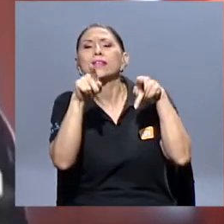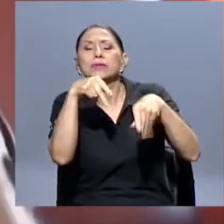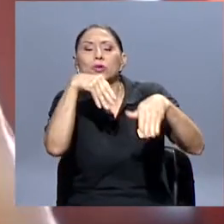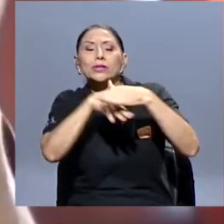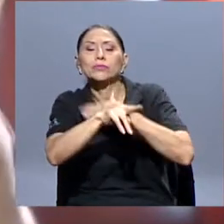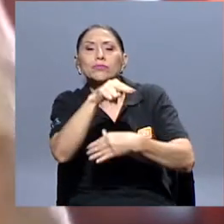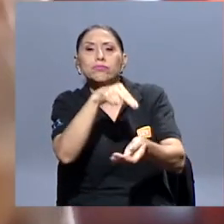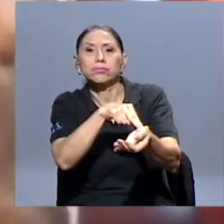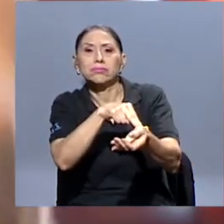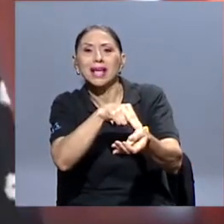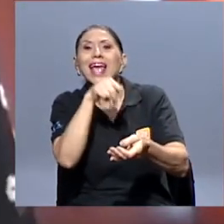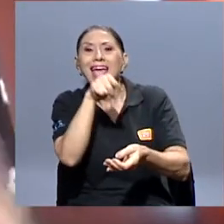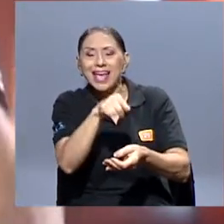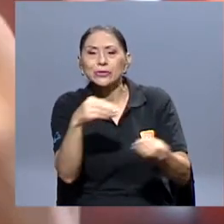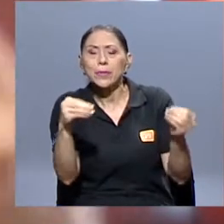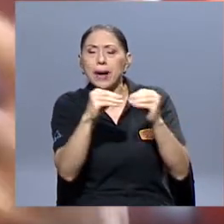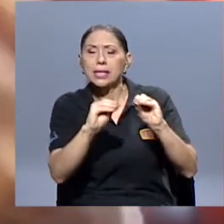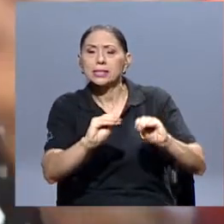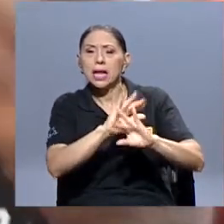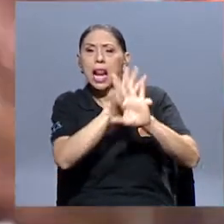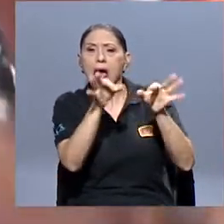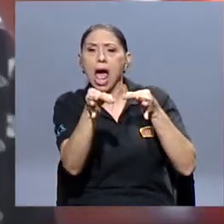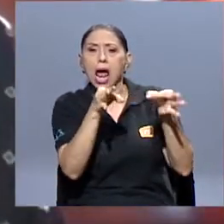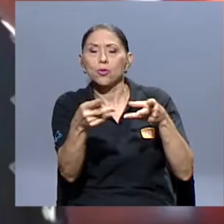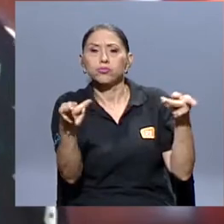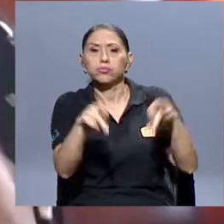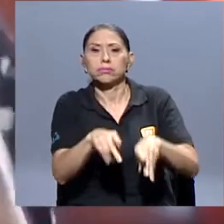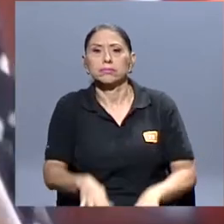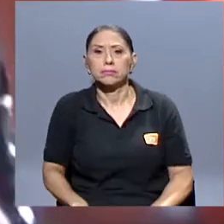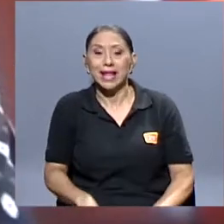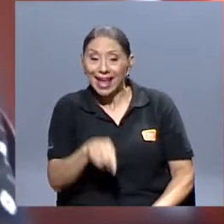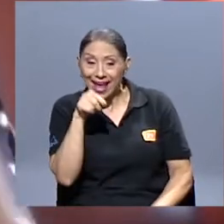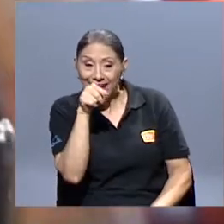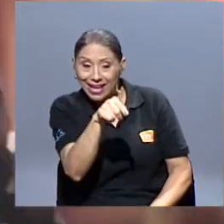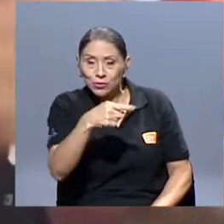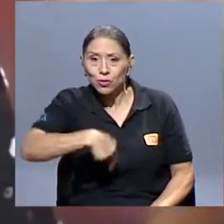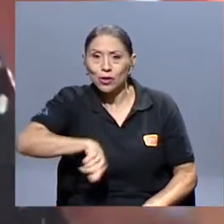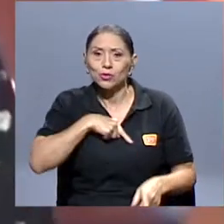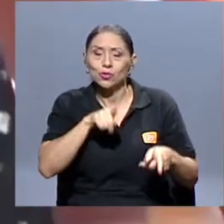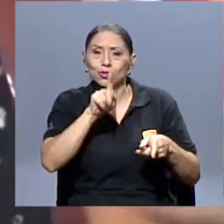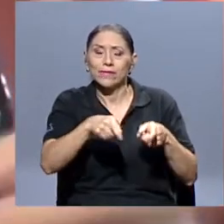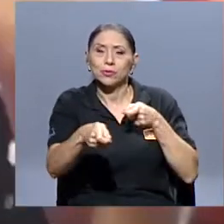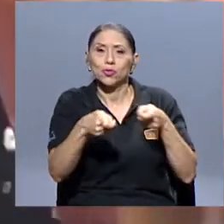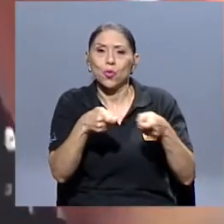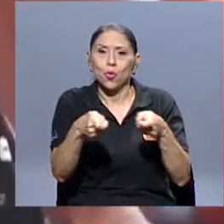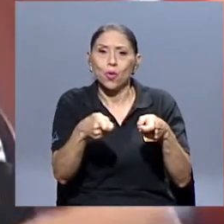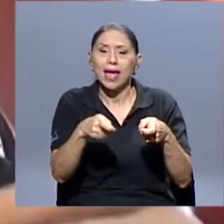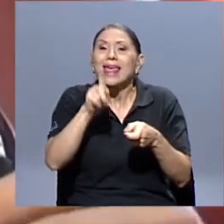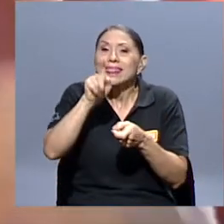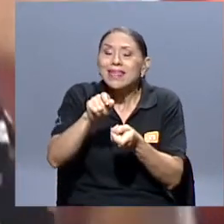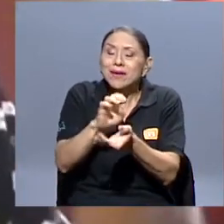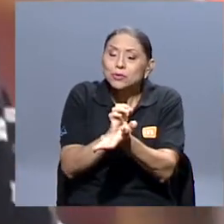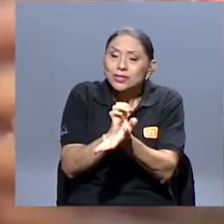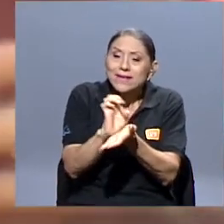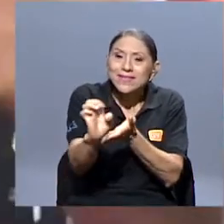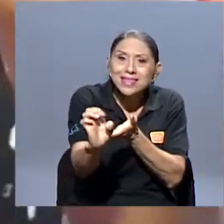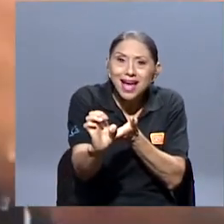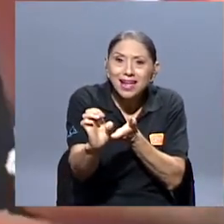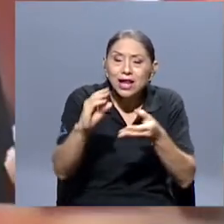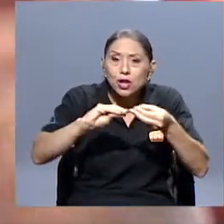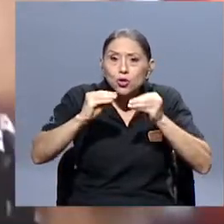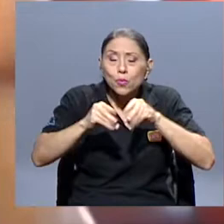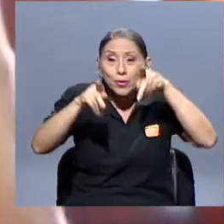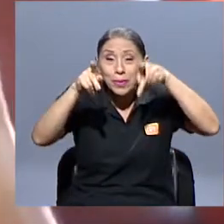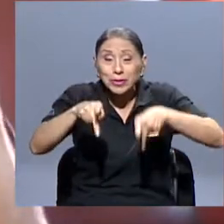sucediendo en la población, por un lado. Y por el otro, es que es eso lo que tenemos que controlar. Lo que tenemos que impedir es que las